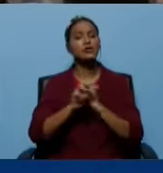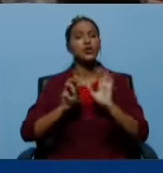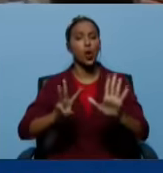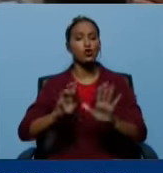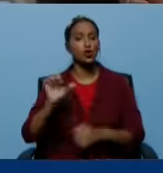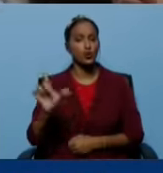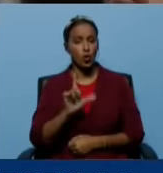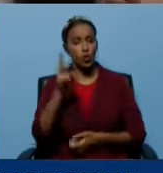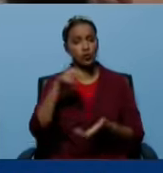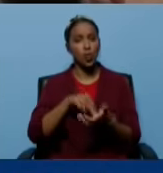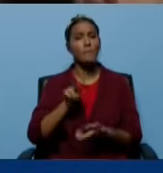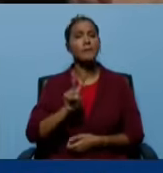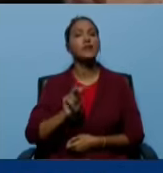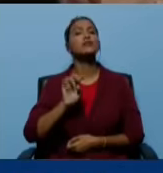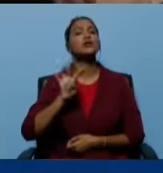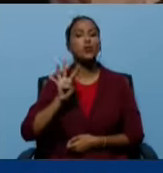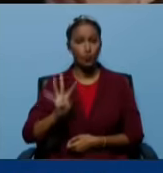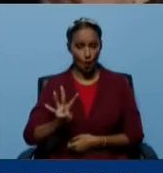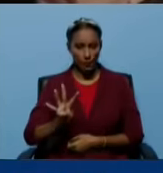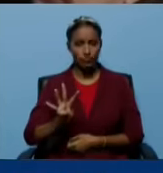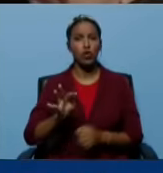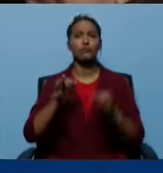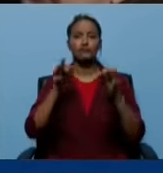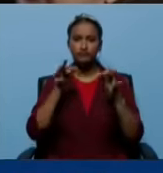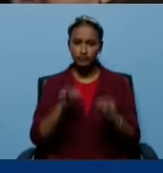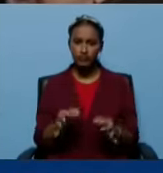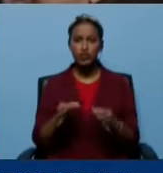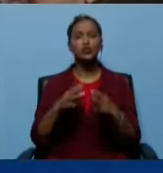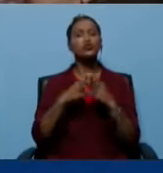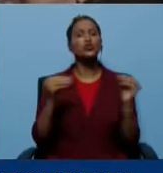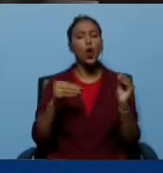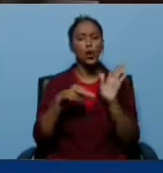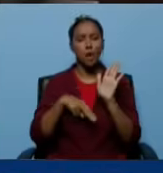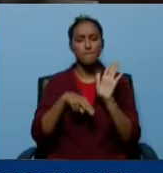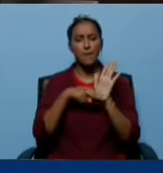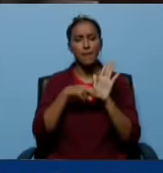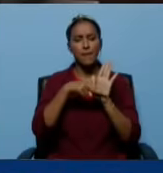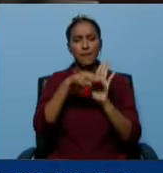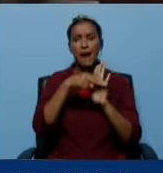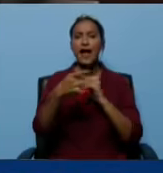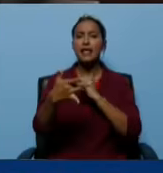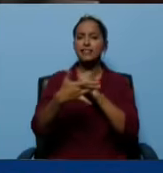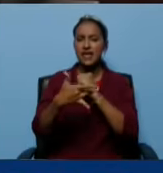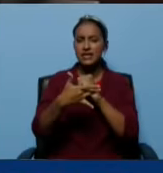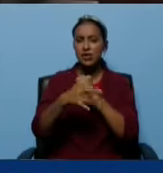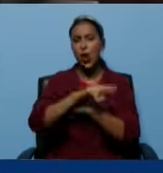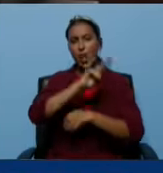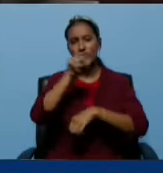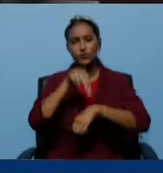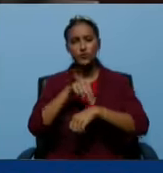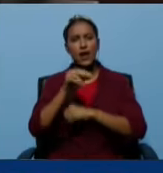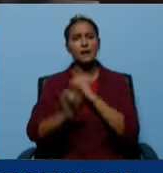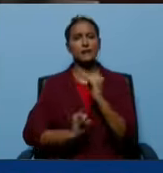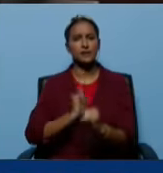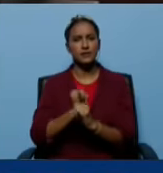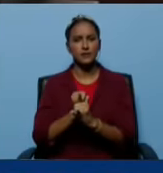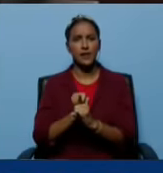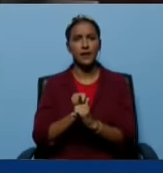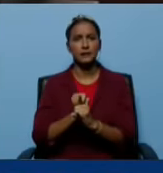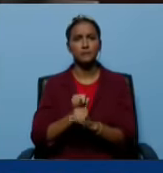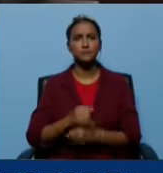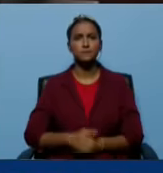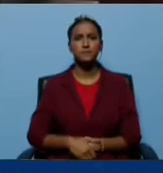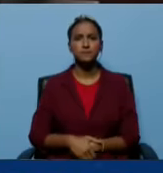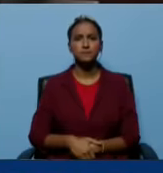ejecutado conforme a los más altos estándares técnicos nacionales e internacionales, en el